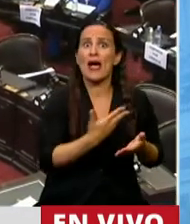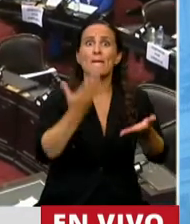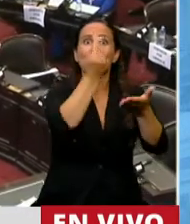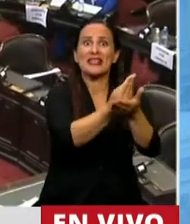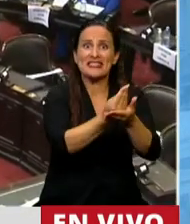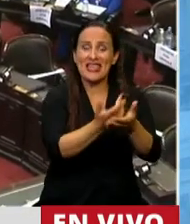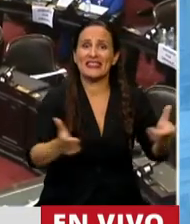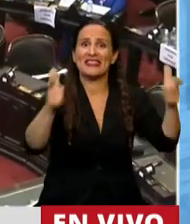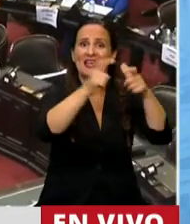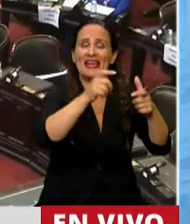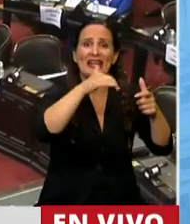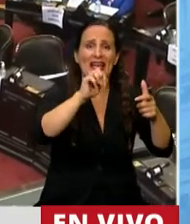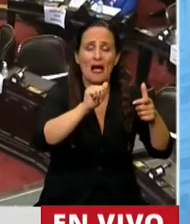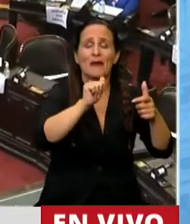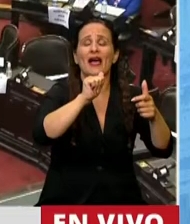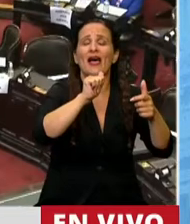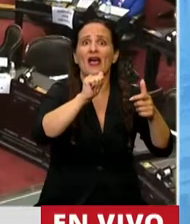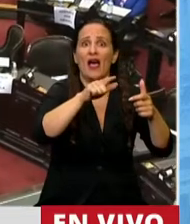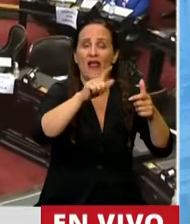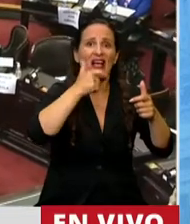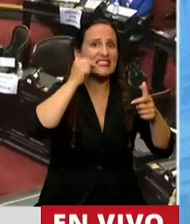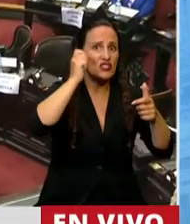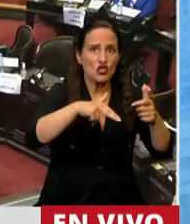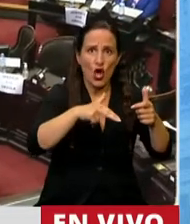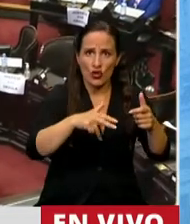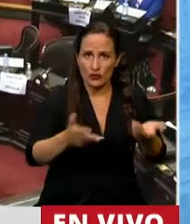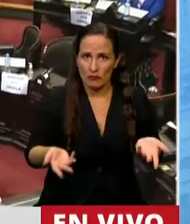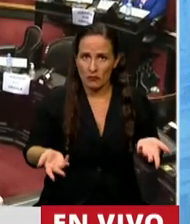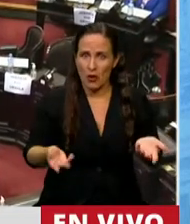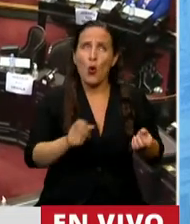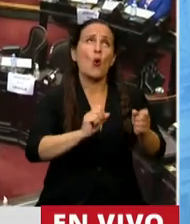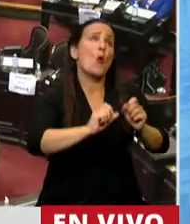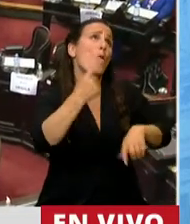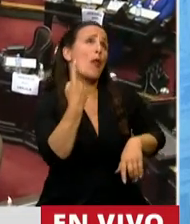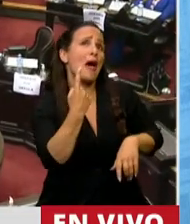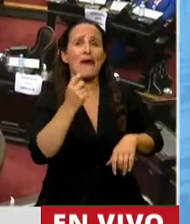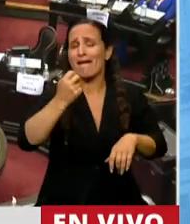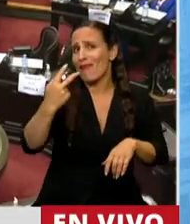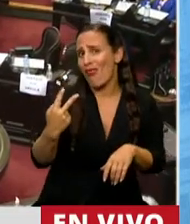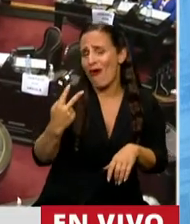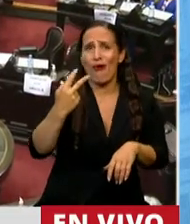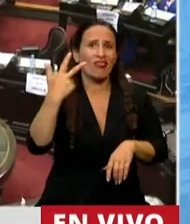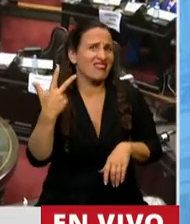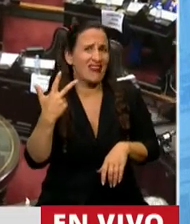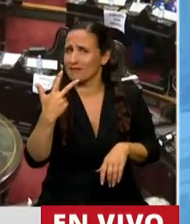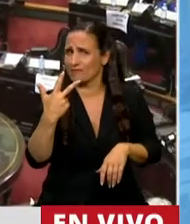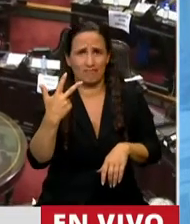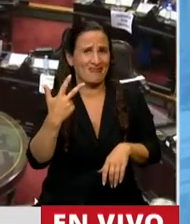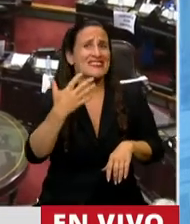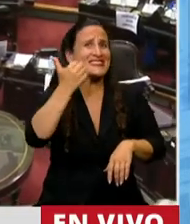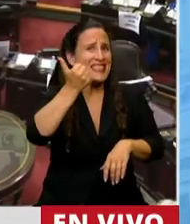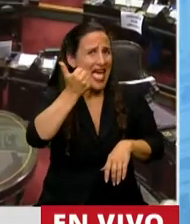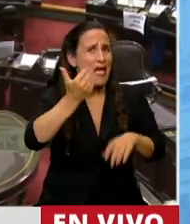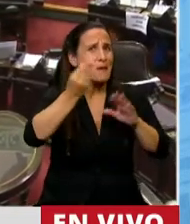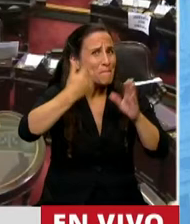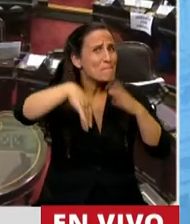la Cámara Federal de Casación Penal, quien fue no una, ni dos, ni tres, más de 6 veces